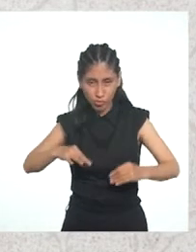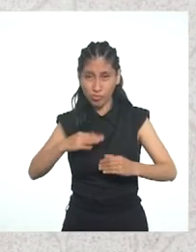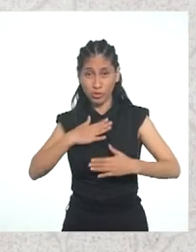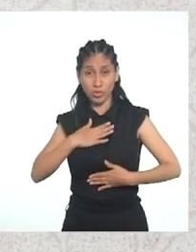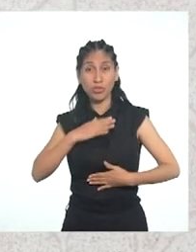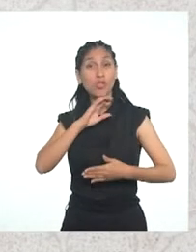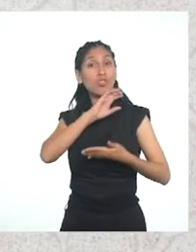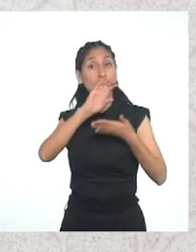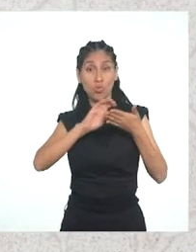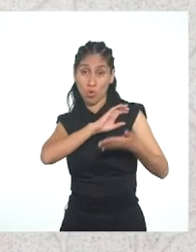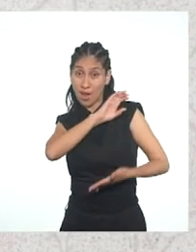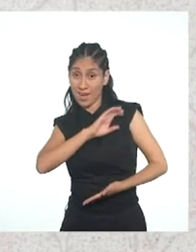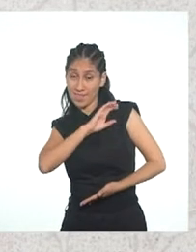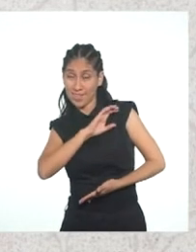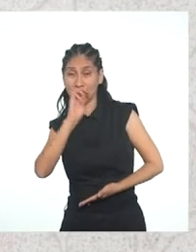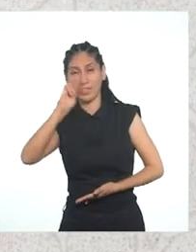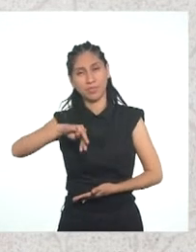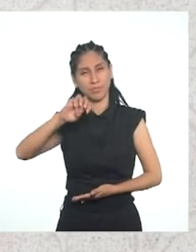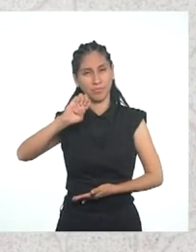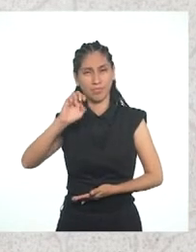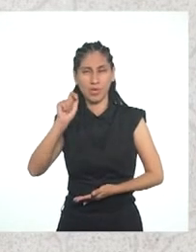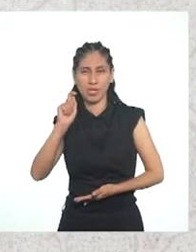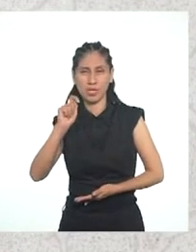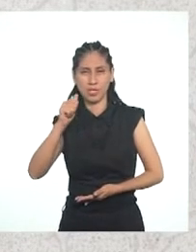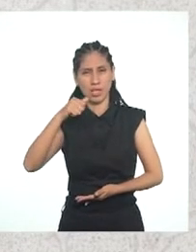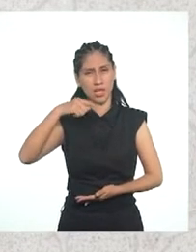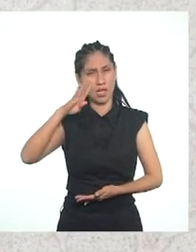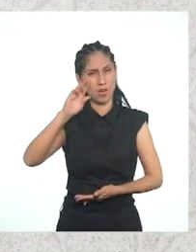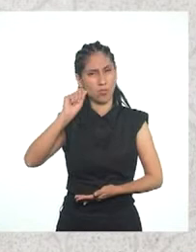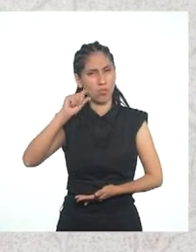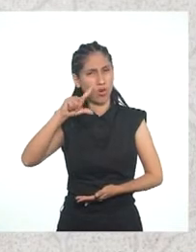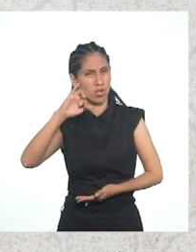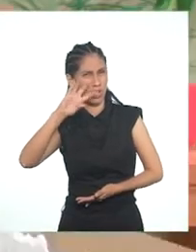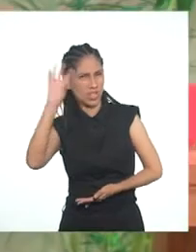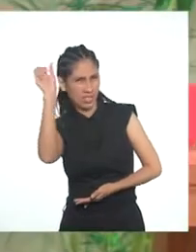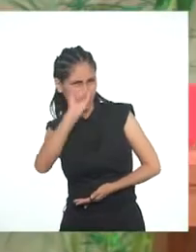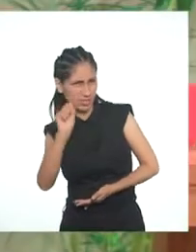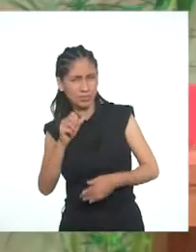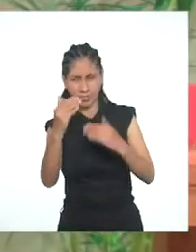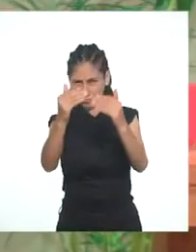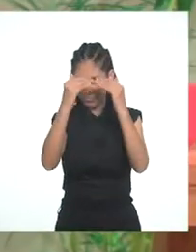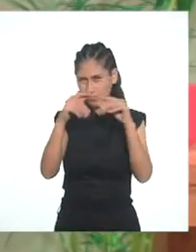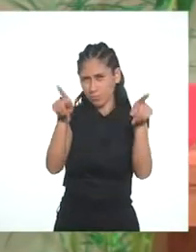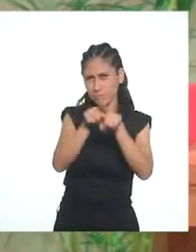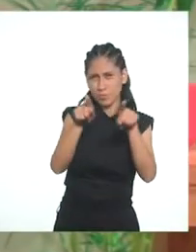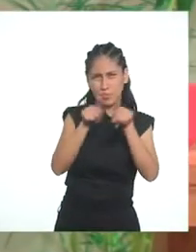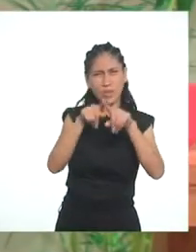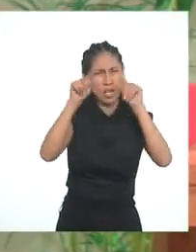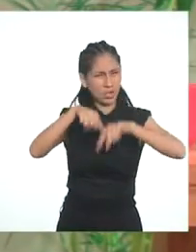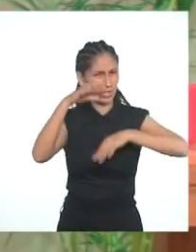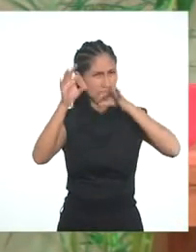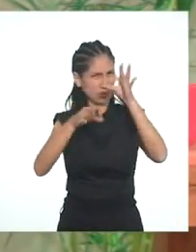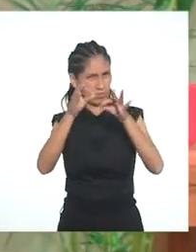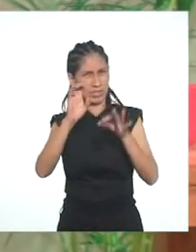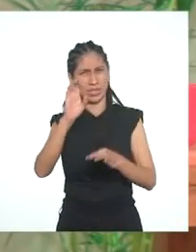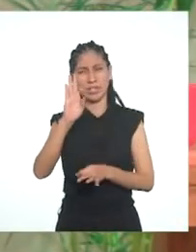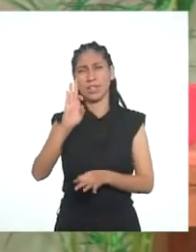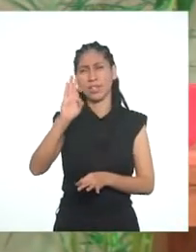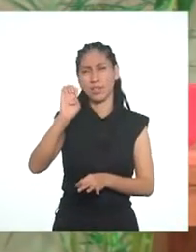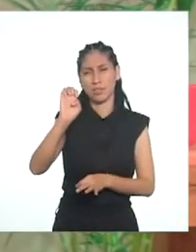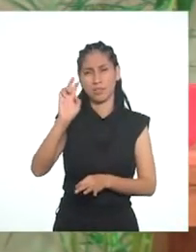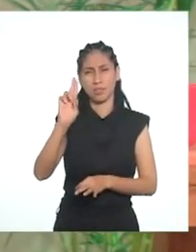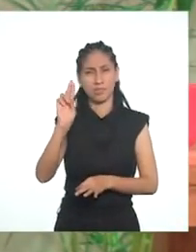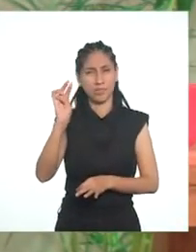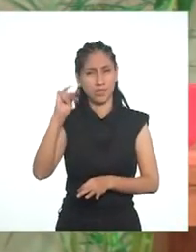metabólicas. Uno de los procesos que se han usado para aprovechar microorganismos es la fermentación, y para hablar de ella hemos invitado a